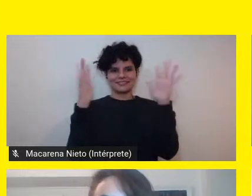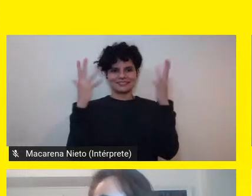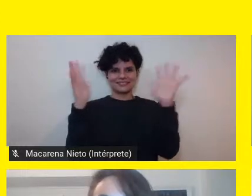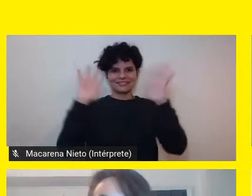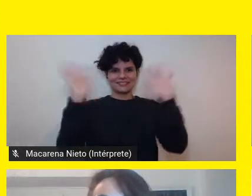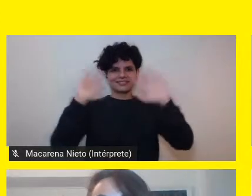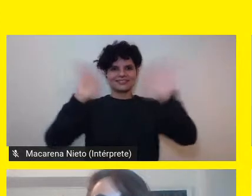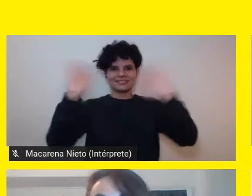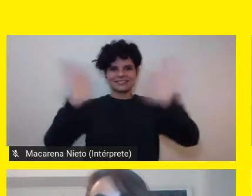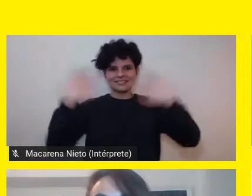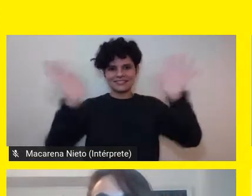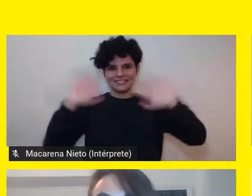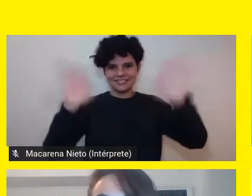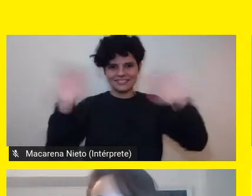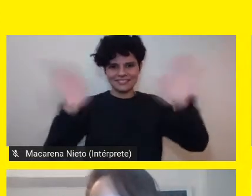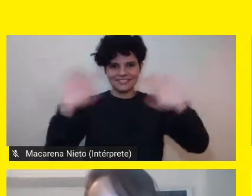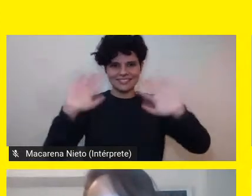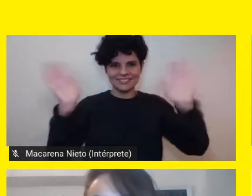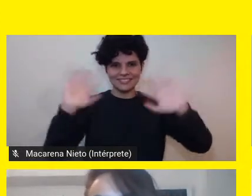Gracias. Muchas gracias.